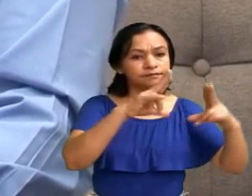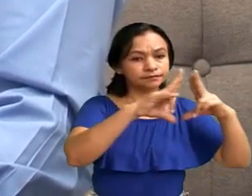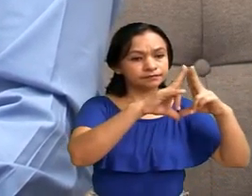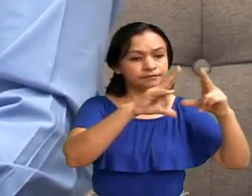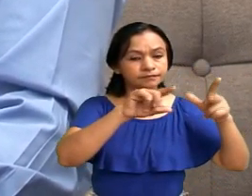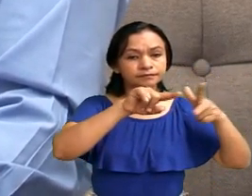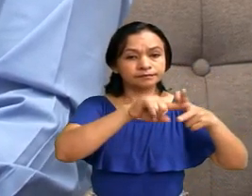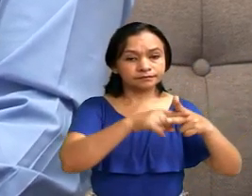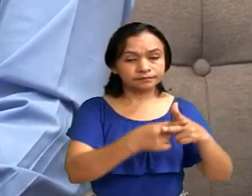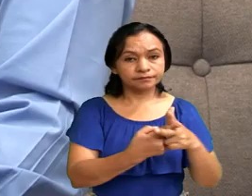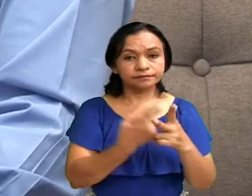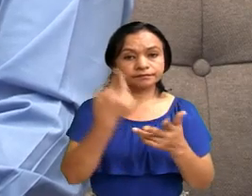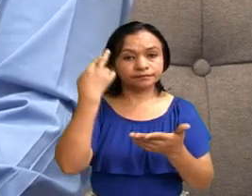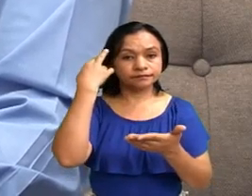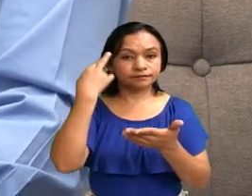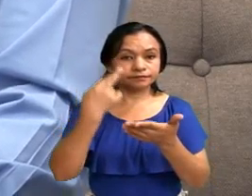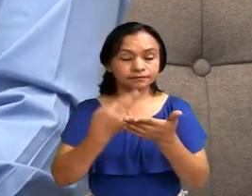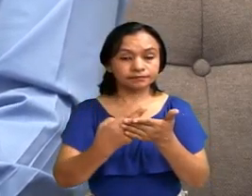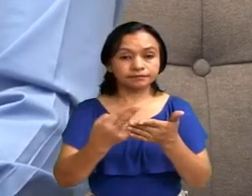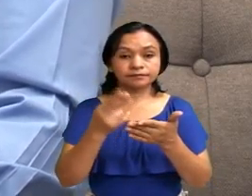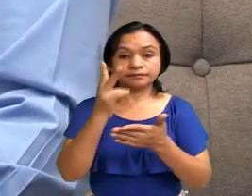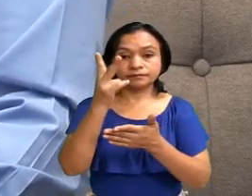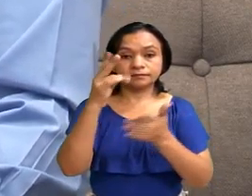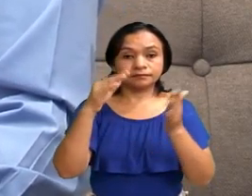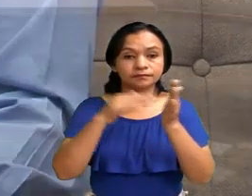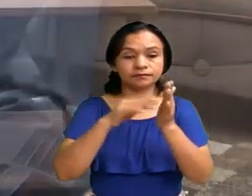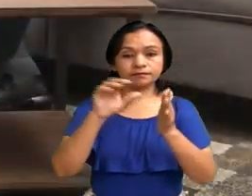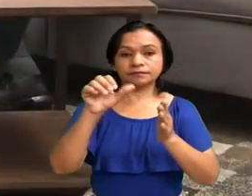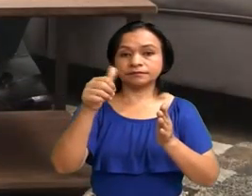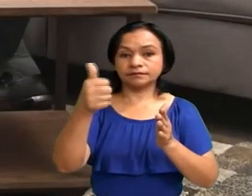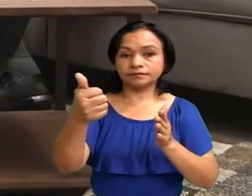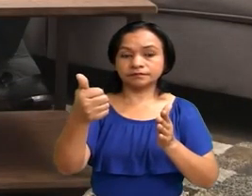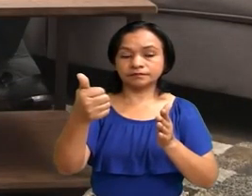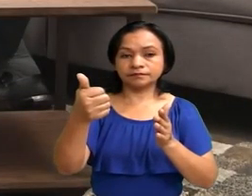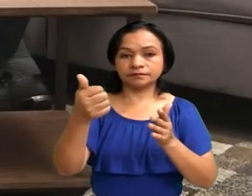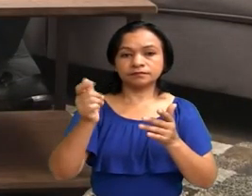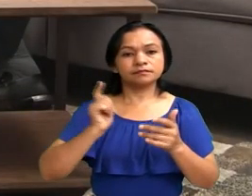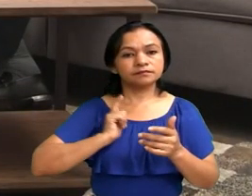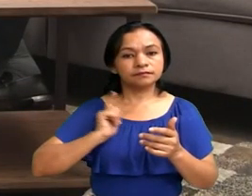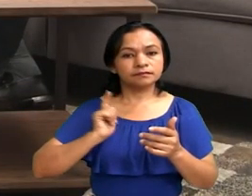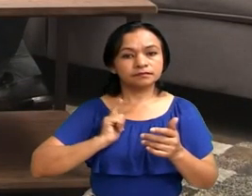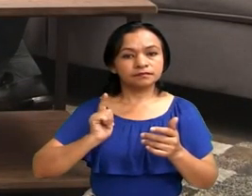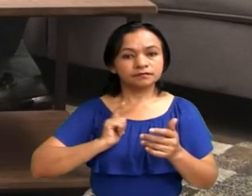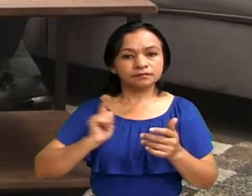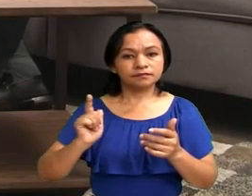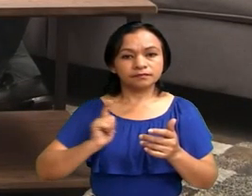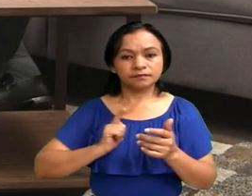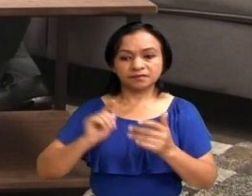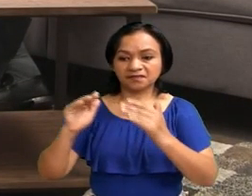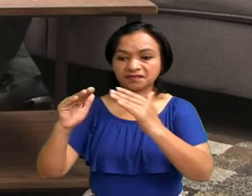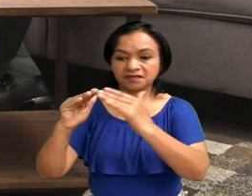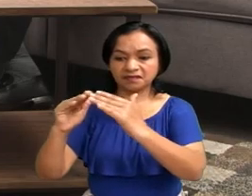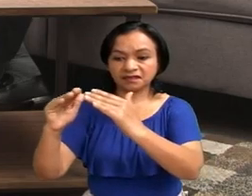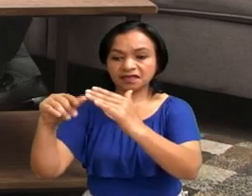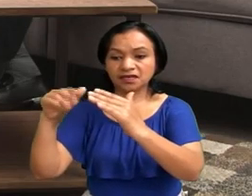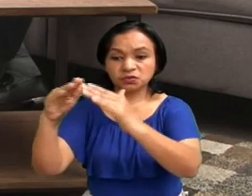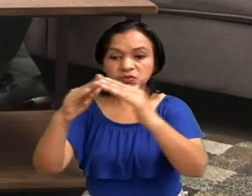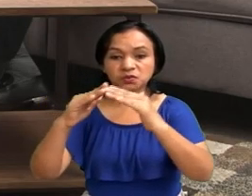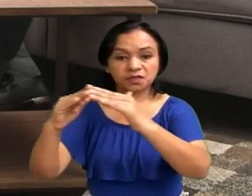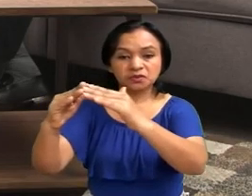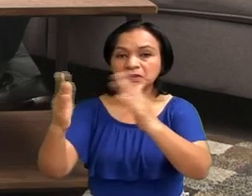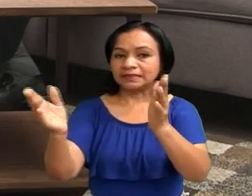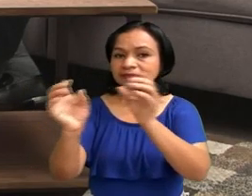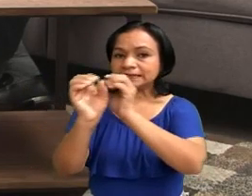Recordemos a finales del 2006 una Nicaragua con la mitad de la población sin acceso a la energía eléctrica. Racionales